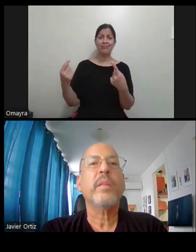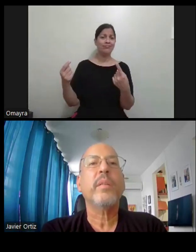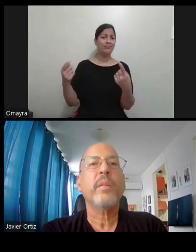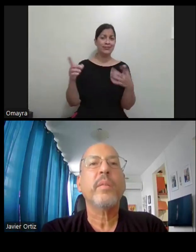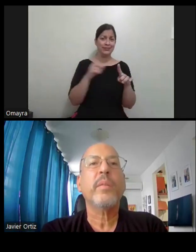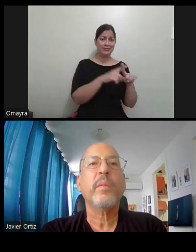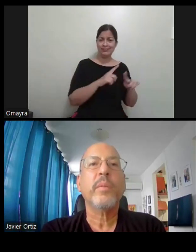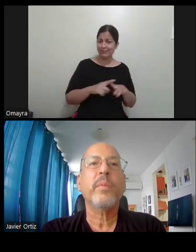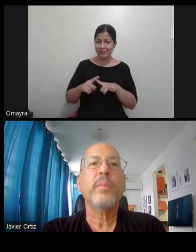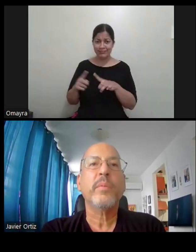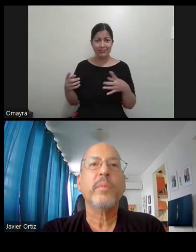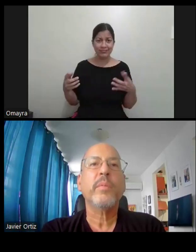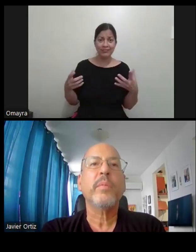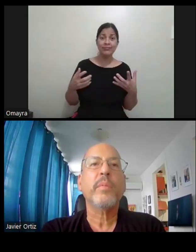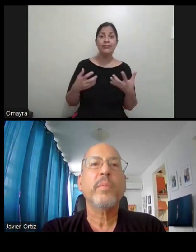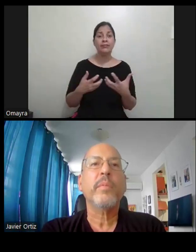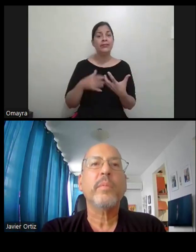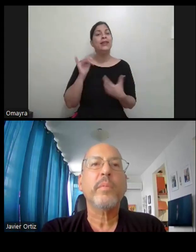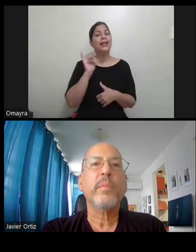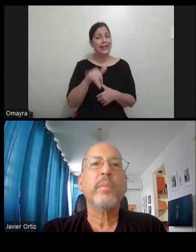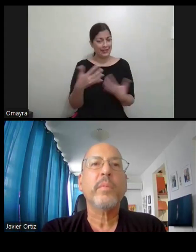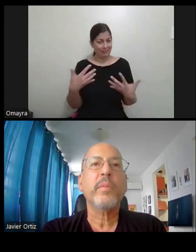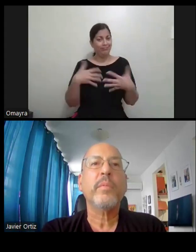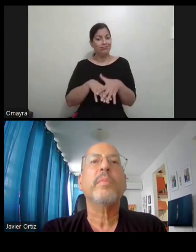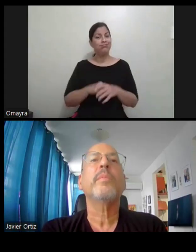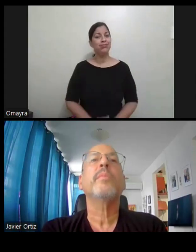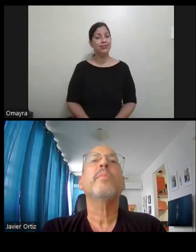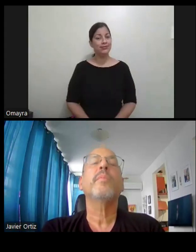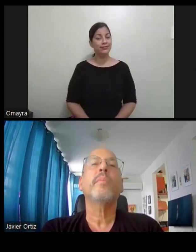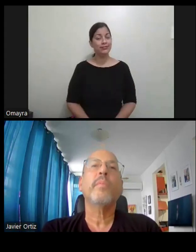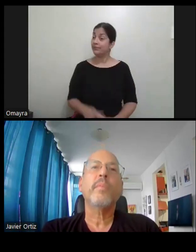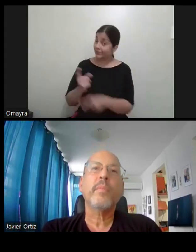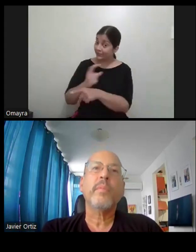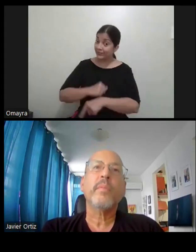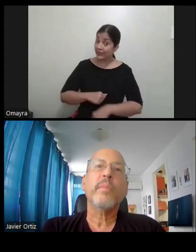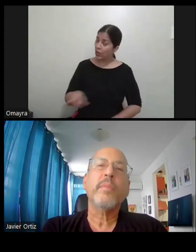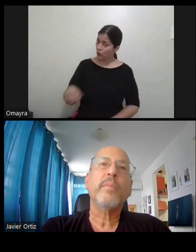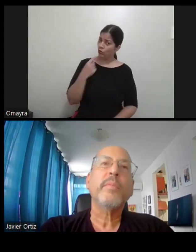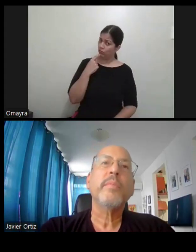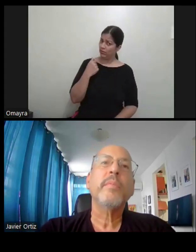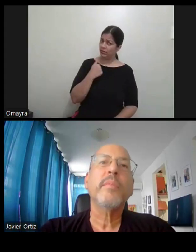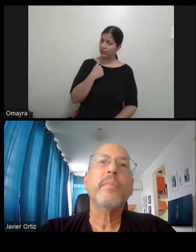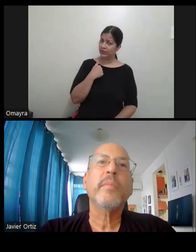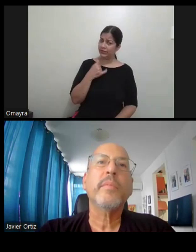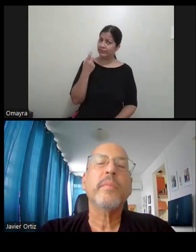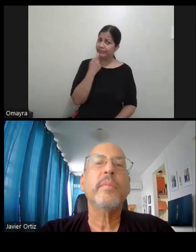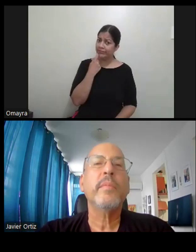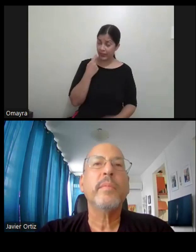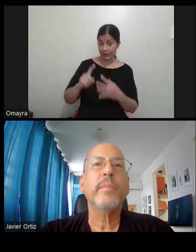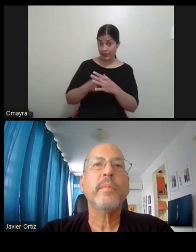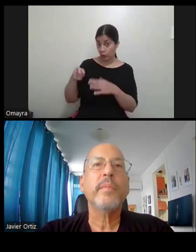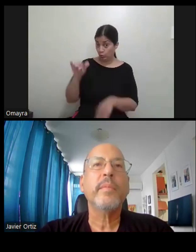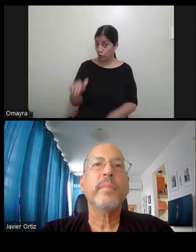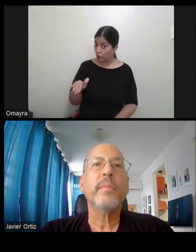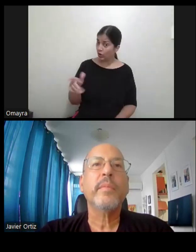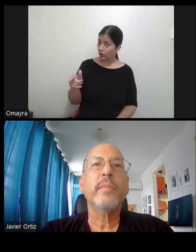vida, ¿verdad? Es ese combo. Exacto. Pero fíjate que tú mencionaste ahorita en un principio que tú